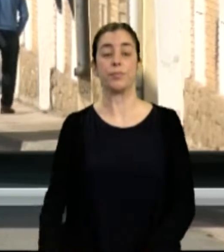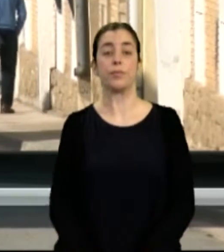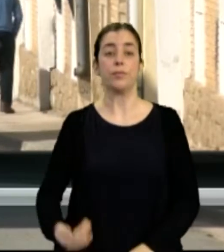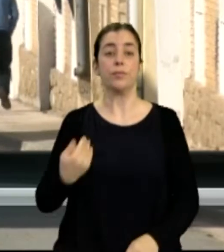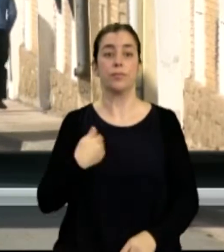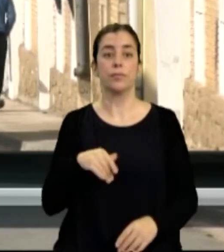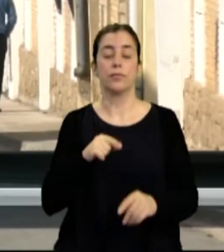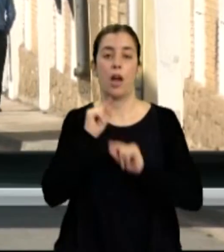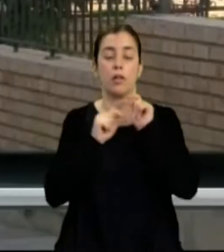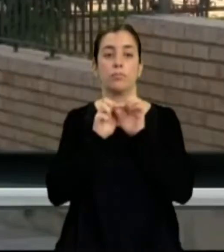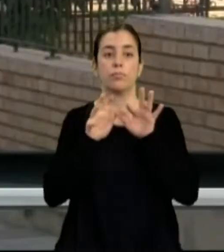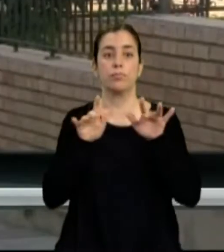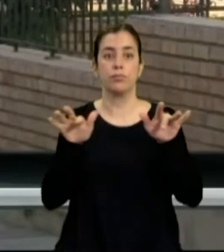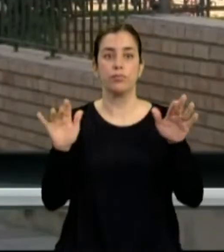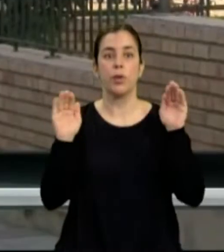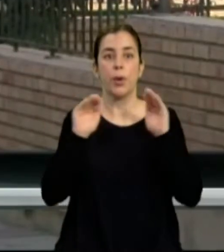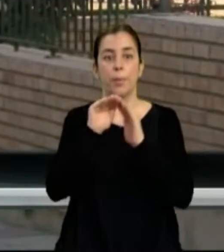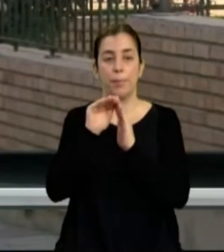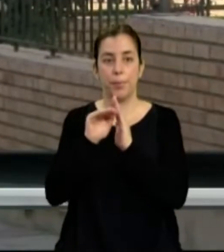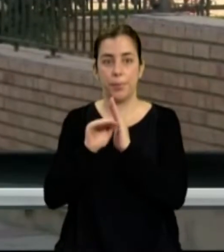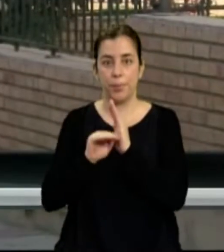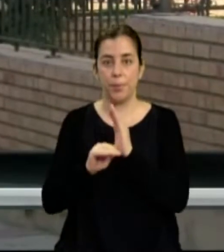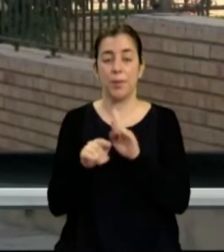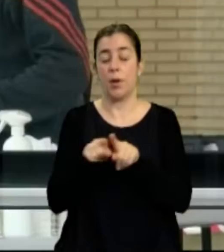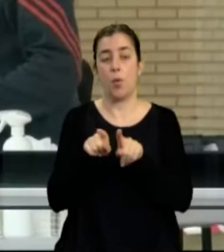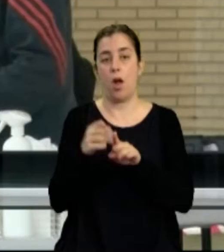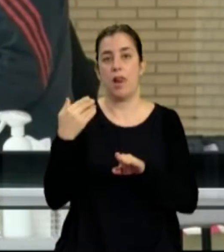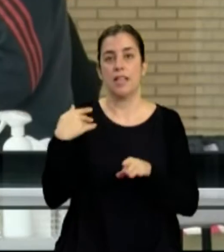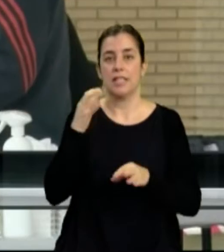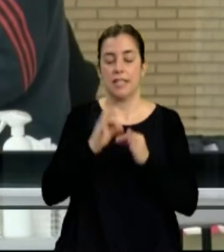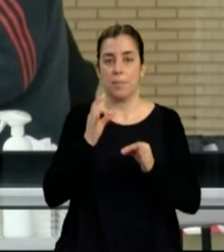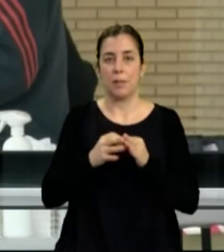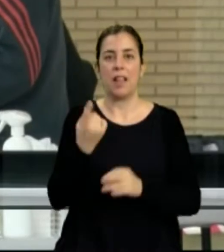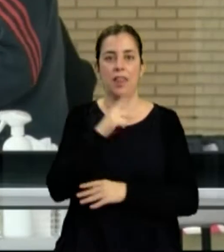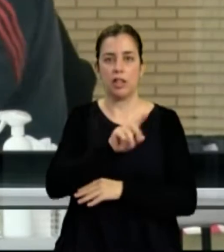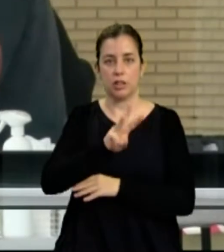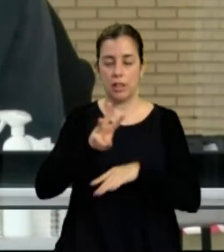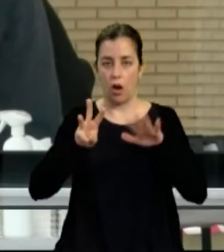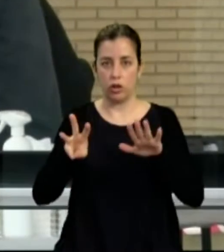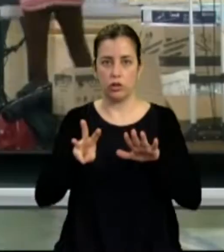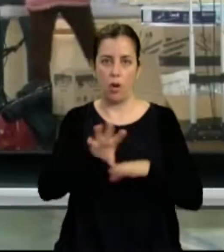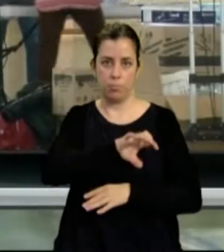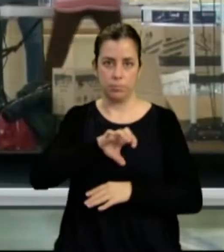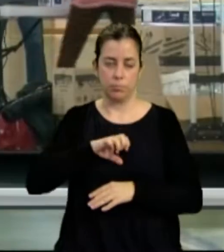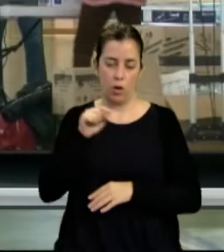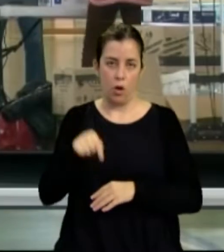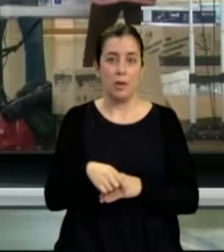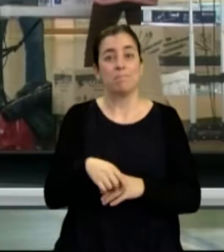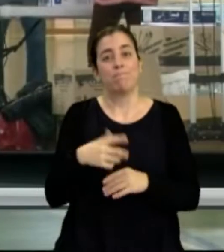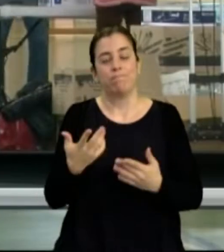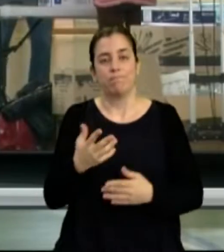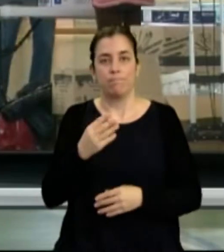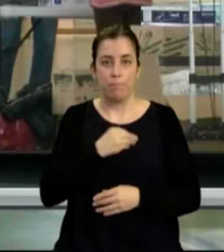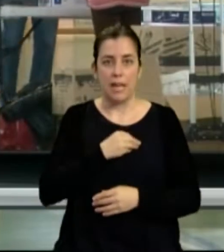Descienden los contagios a niveles de septiembre, 138 casos hoy. Eso sí, hay que lamentar 3 nuevos fallecidos